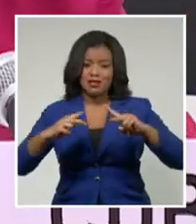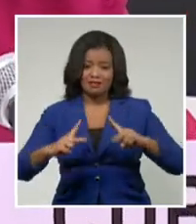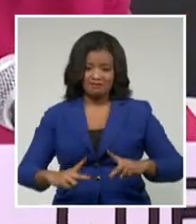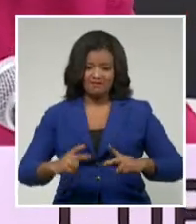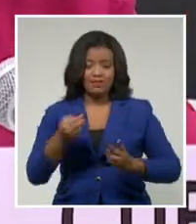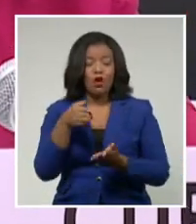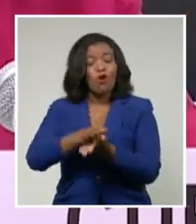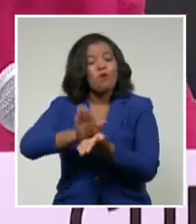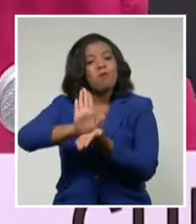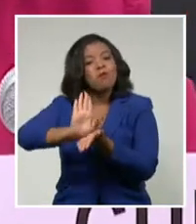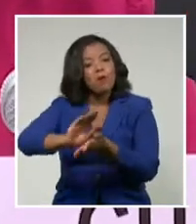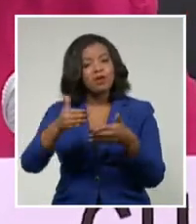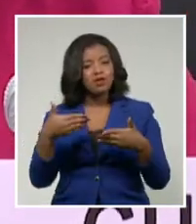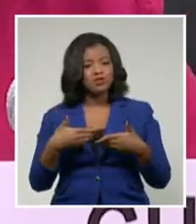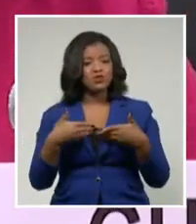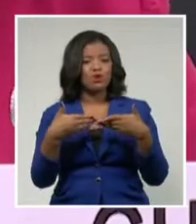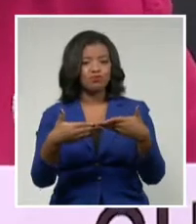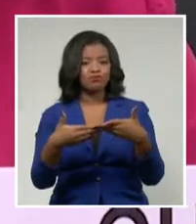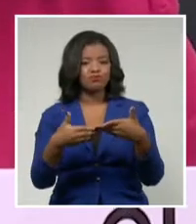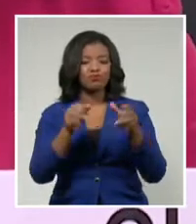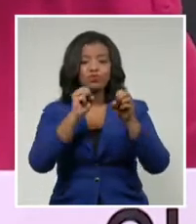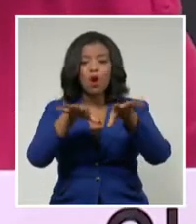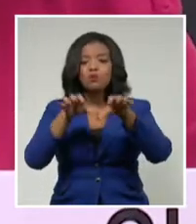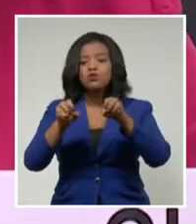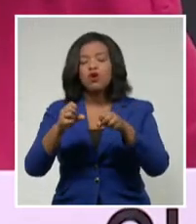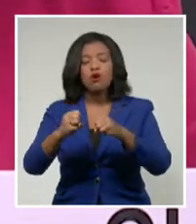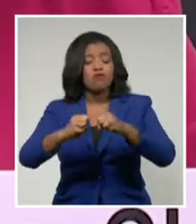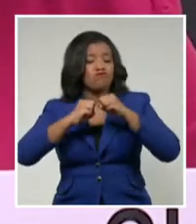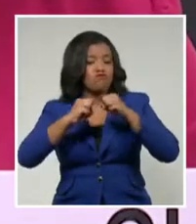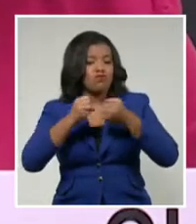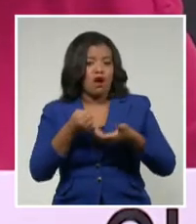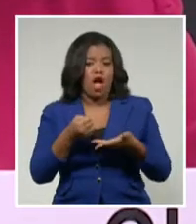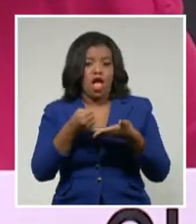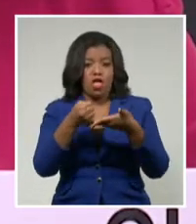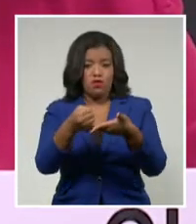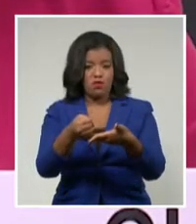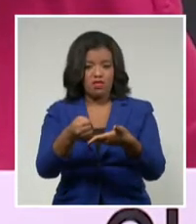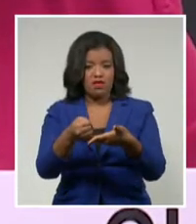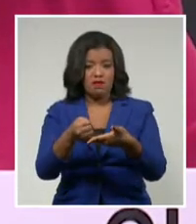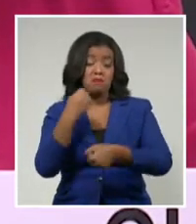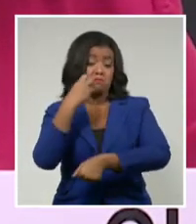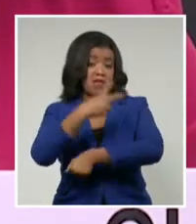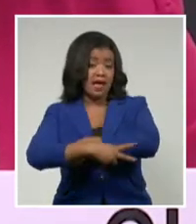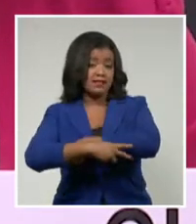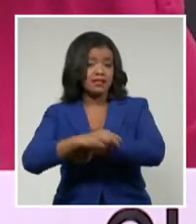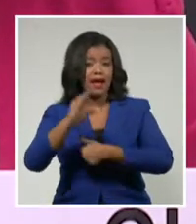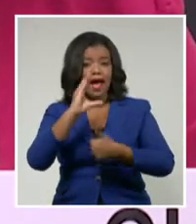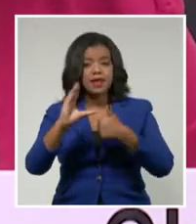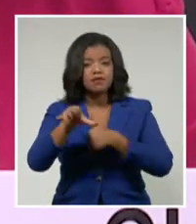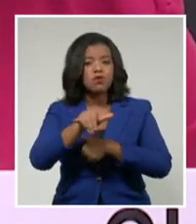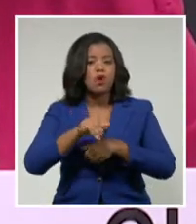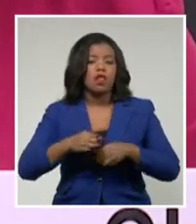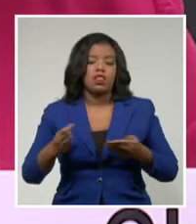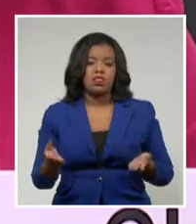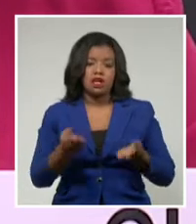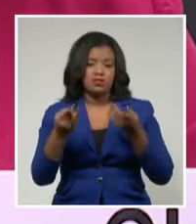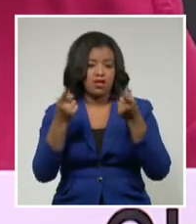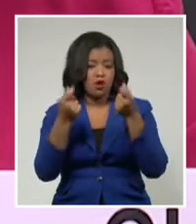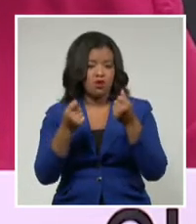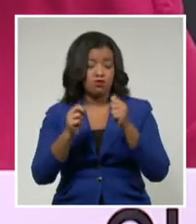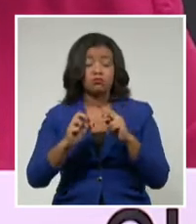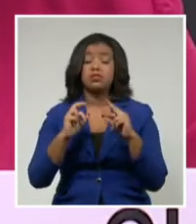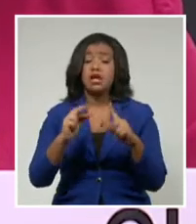y vocación por la promoción y fortalecimiento de la cooperación sur-sur y el desarrollo sostenible, y reafirmarles que